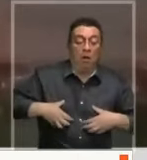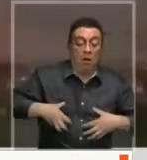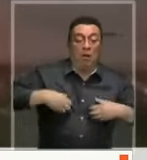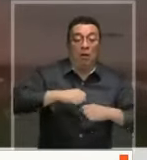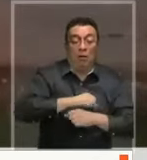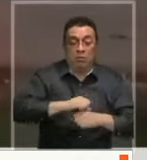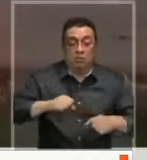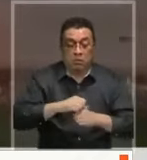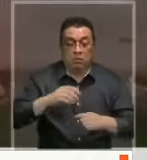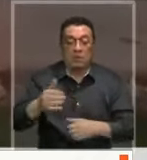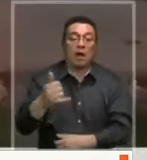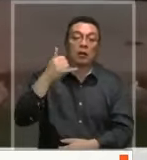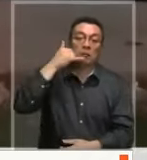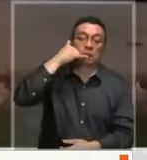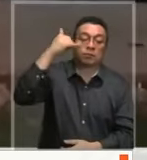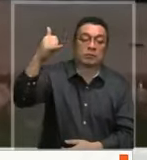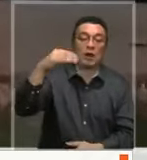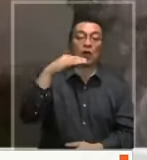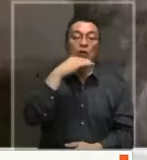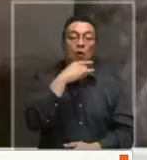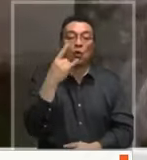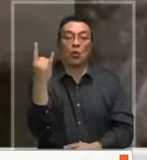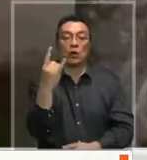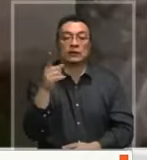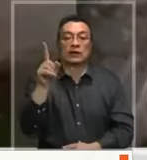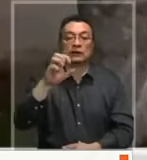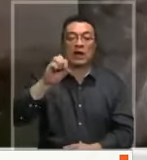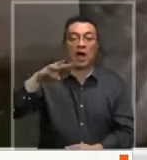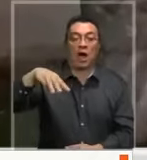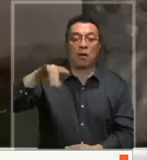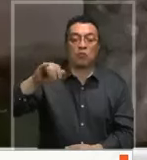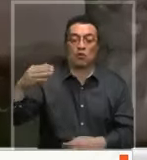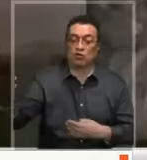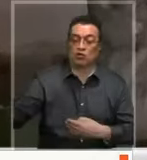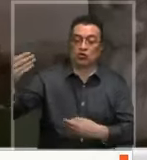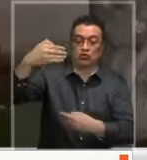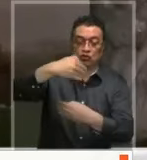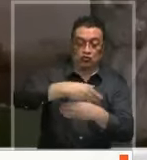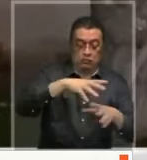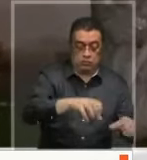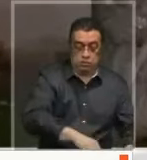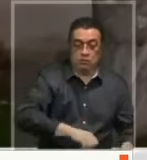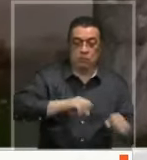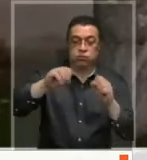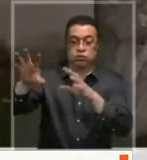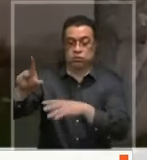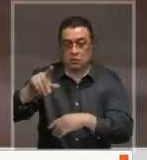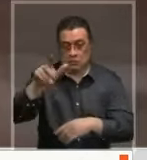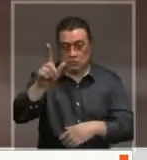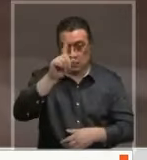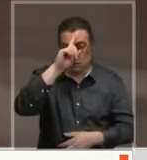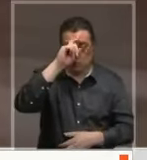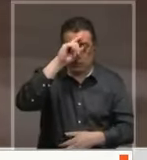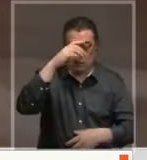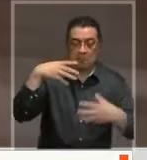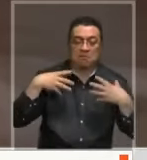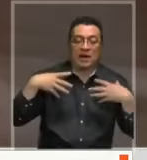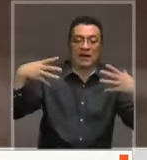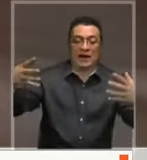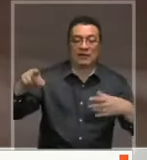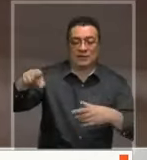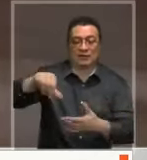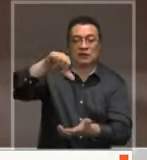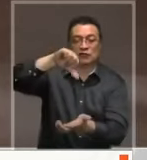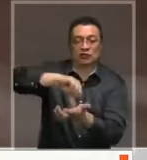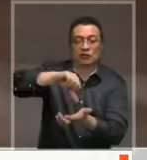llaman de inmediato a personal de urgencia de SAMU que llega hasta el lugar para trasladarlo hasta el principal centro asistencial de la